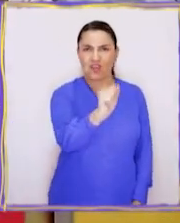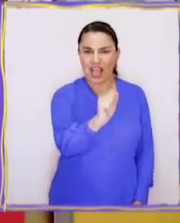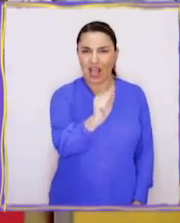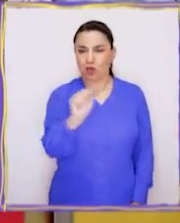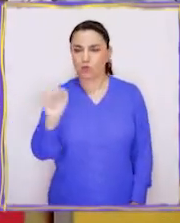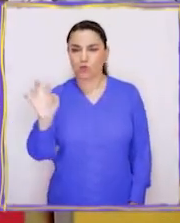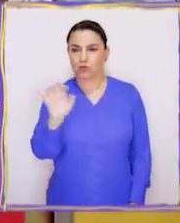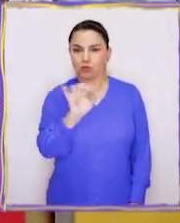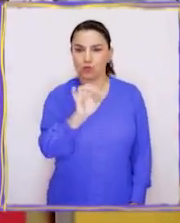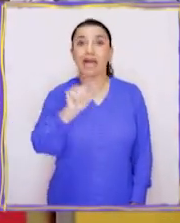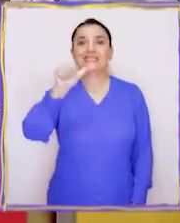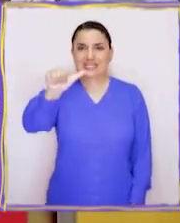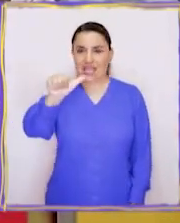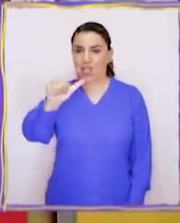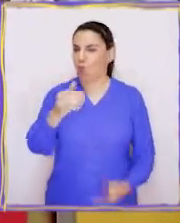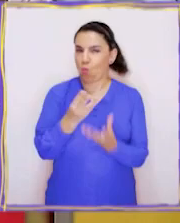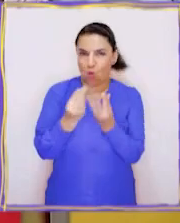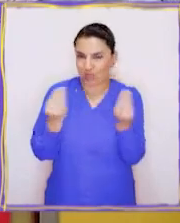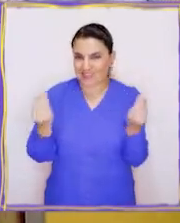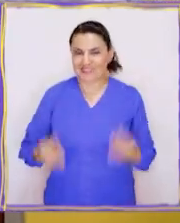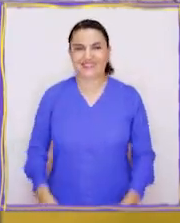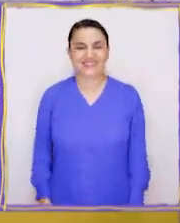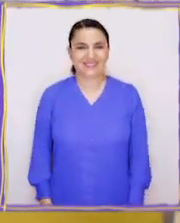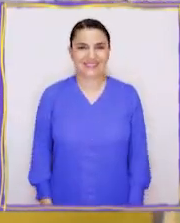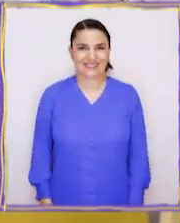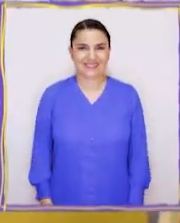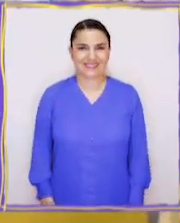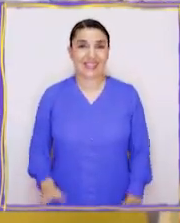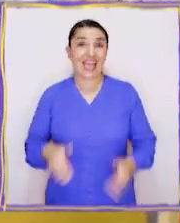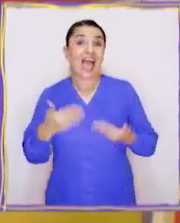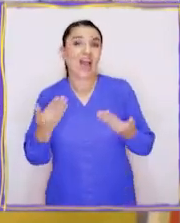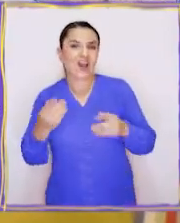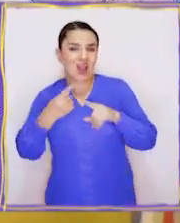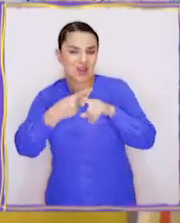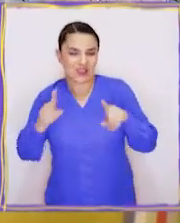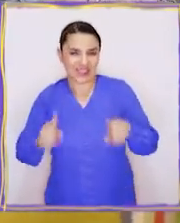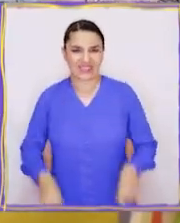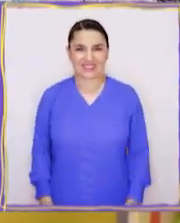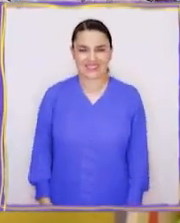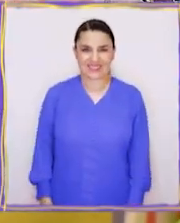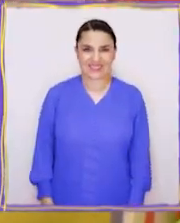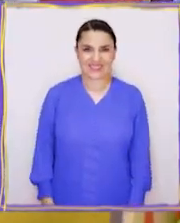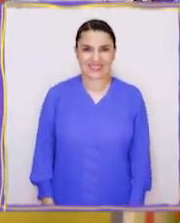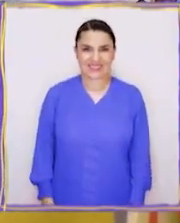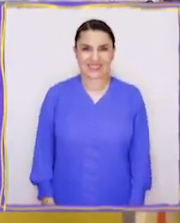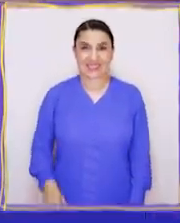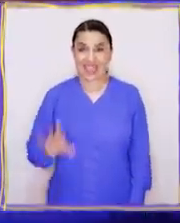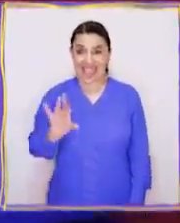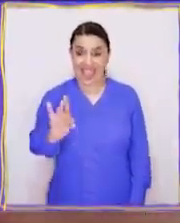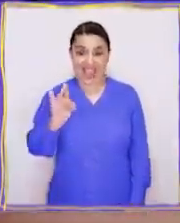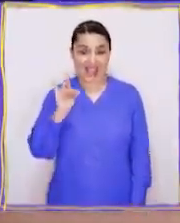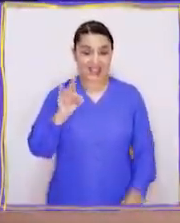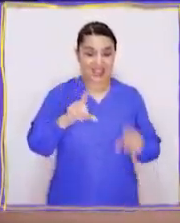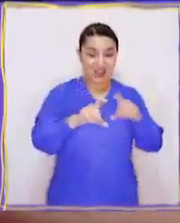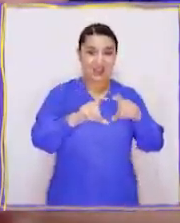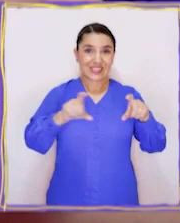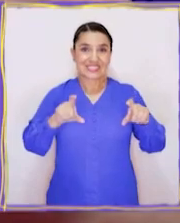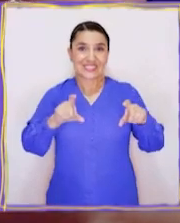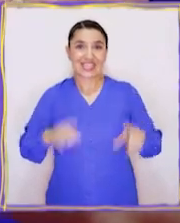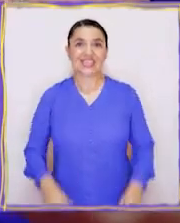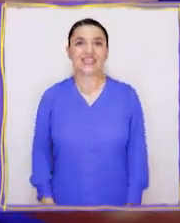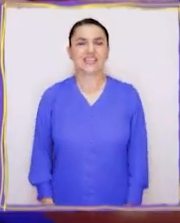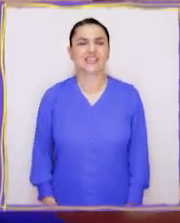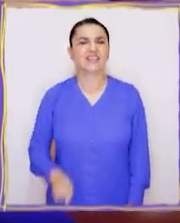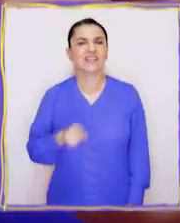J-I-R-A-F-A, seis letras. Bastante, ¿verdad? Vamos con otra. Encontré esta otra